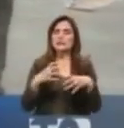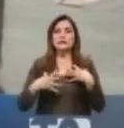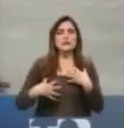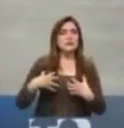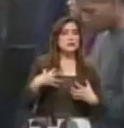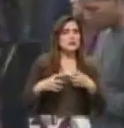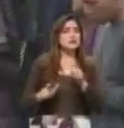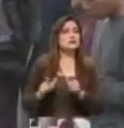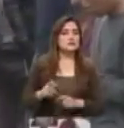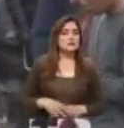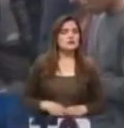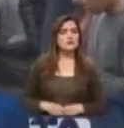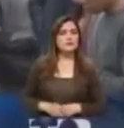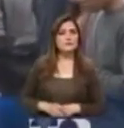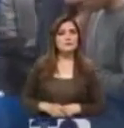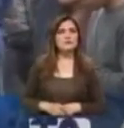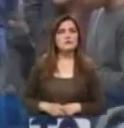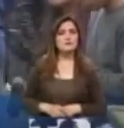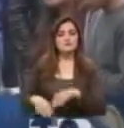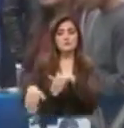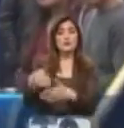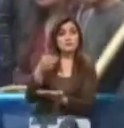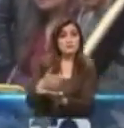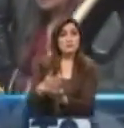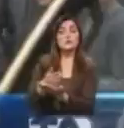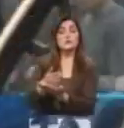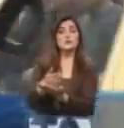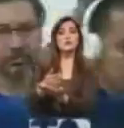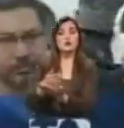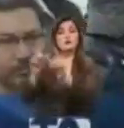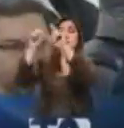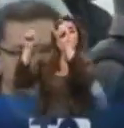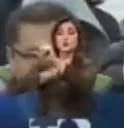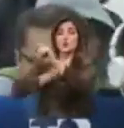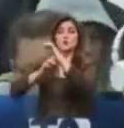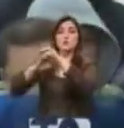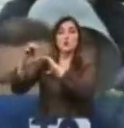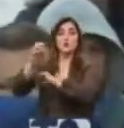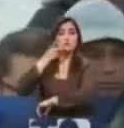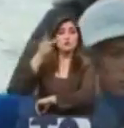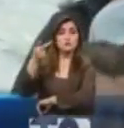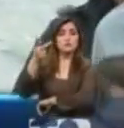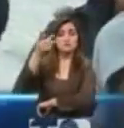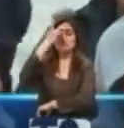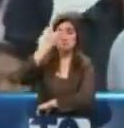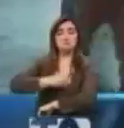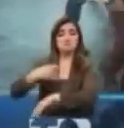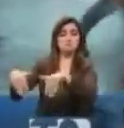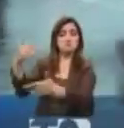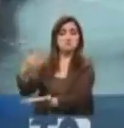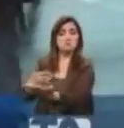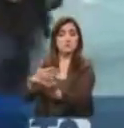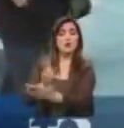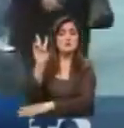ciudadanos ante el paro de actividades por parte de los conductores del transporte urbano hoy viernes quito amaneció